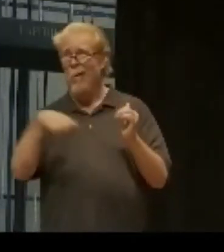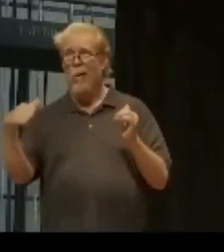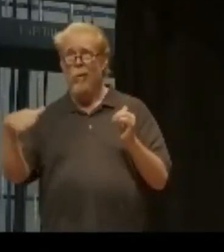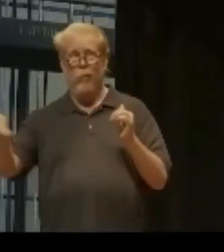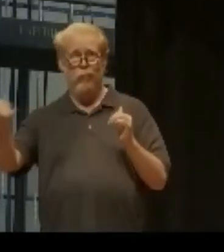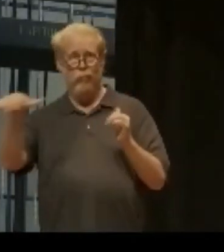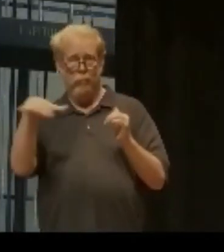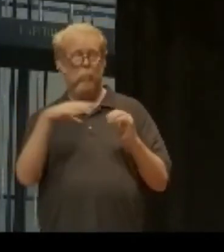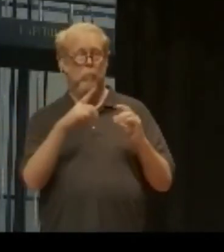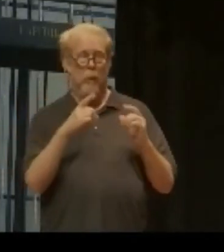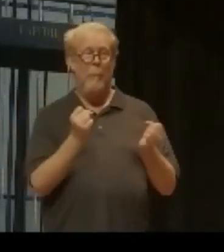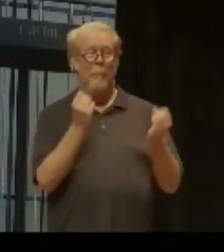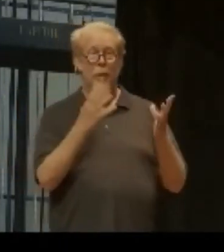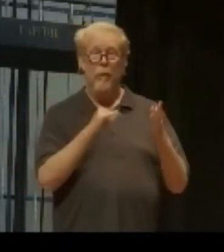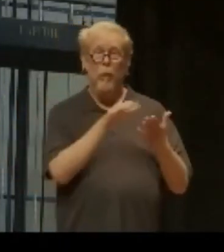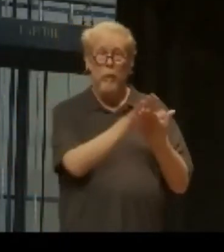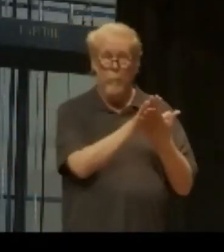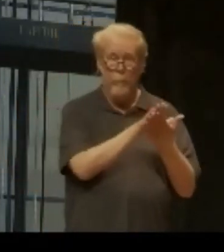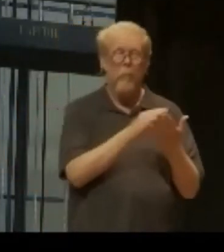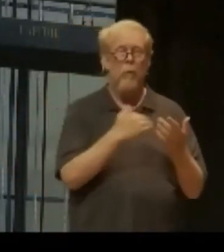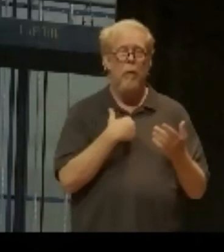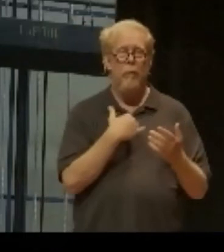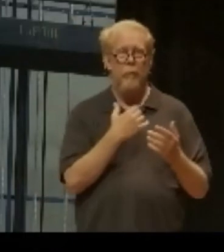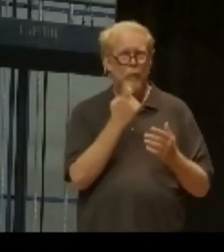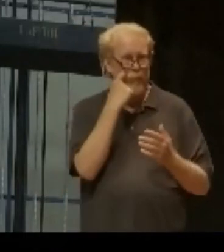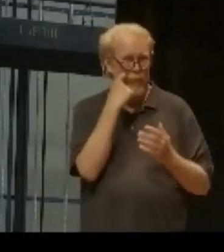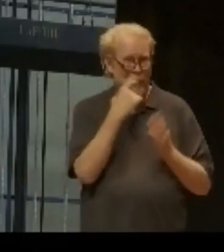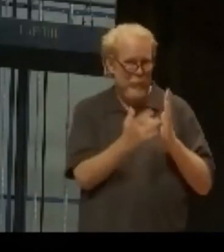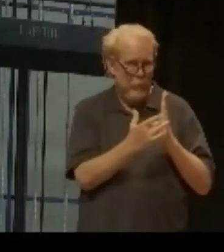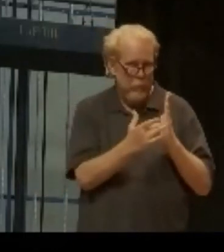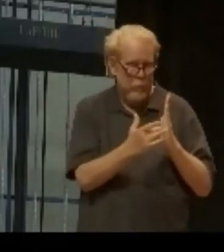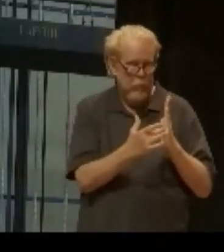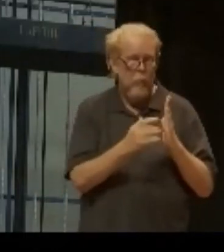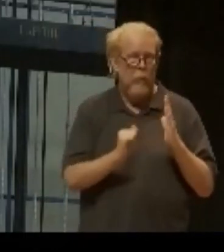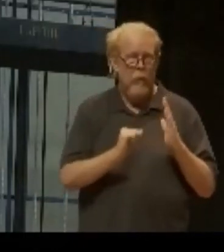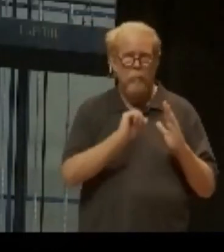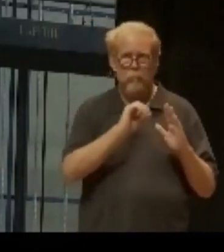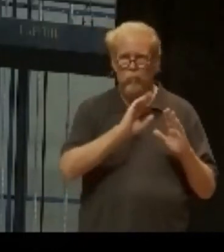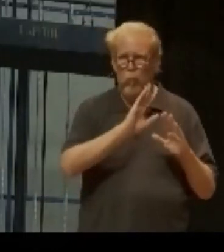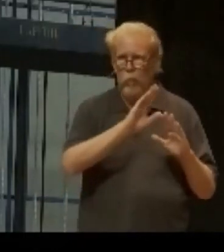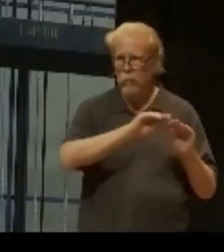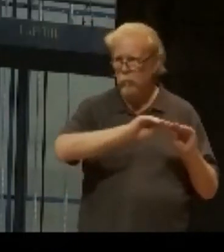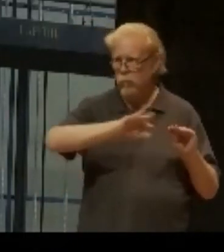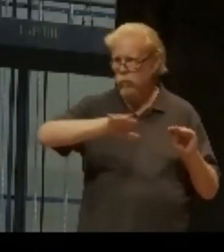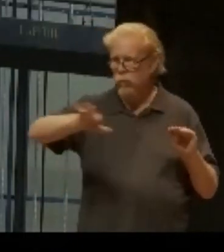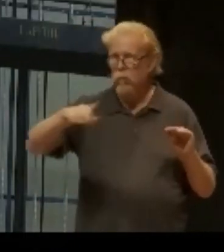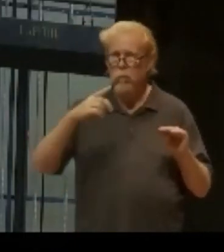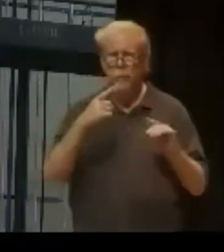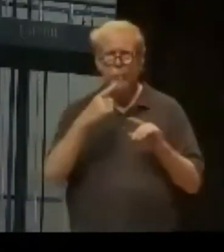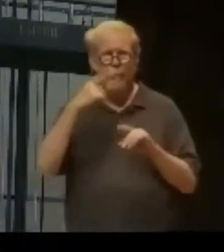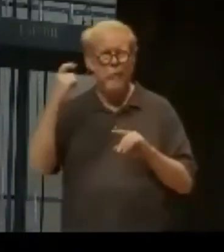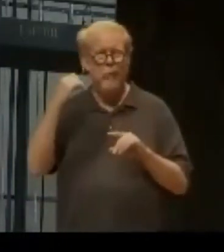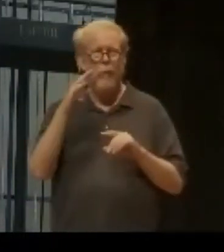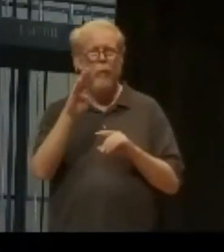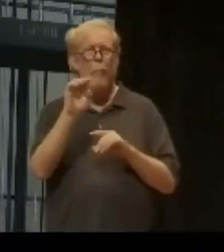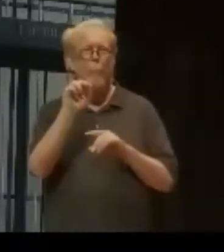todo el distrito de CISD. Estos campus de Lighthouse demuestran la tecnología de última era que